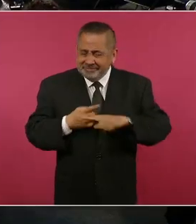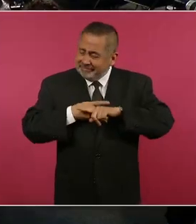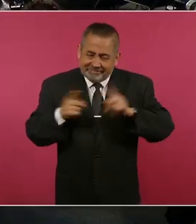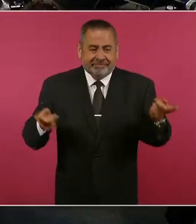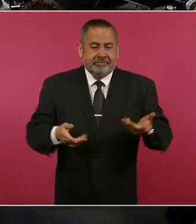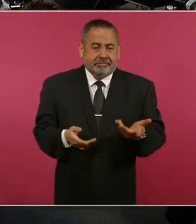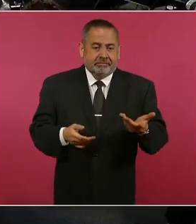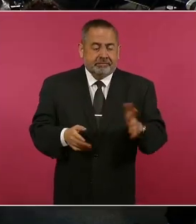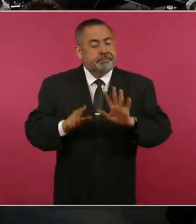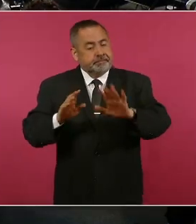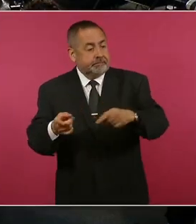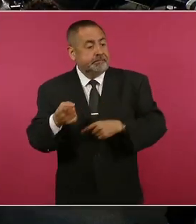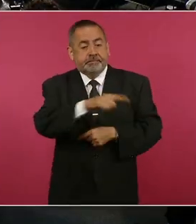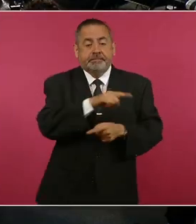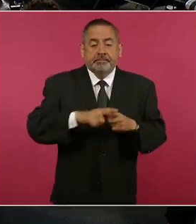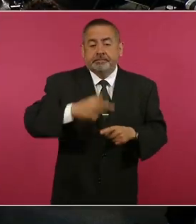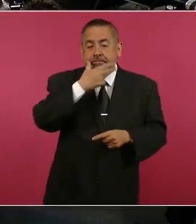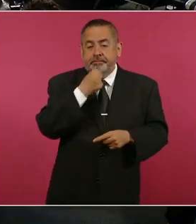Héctor,